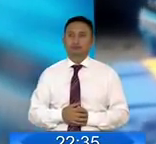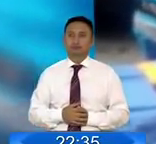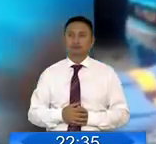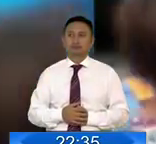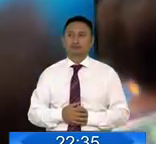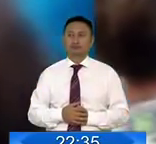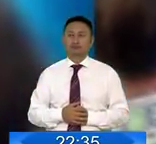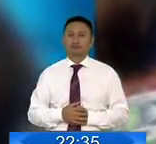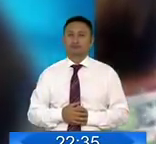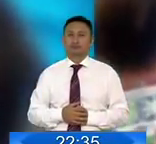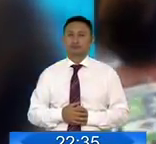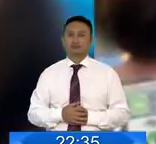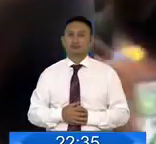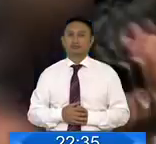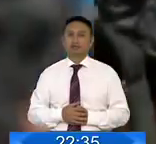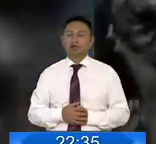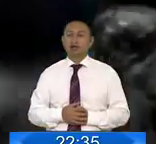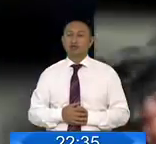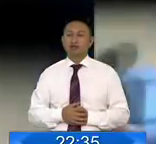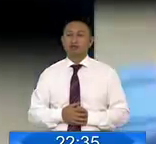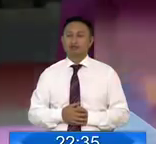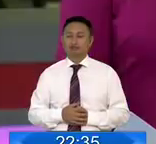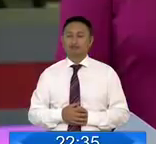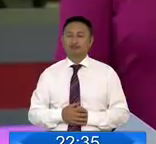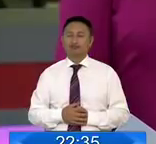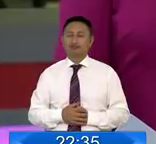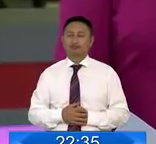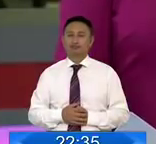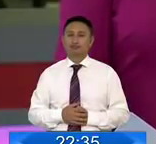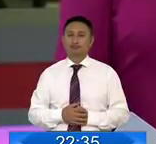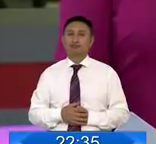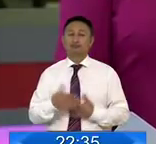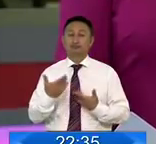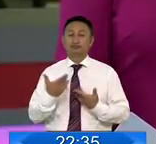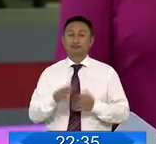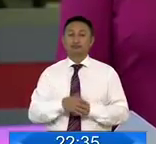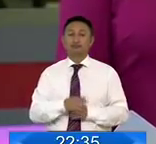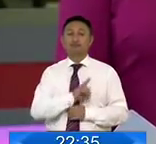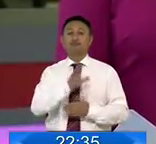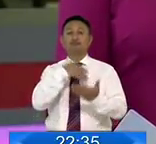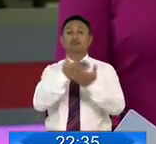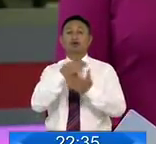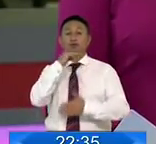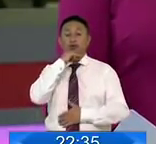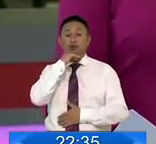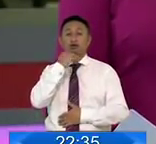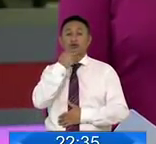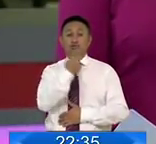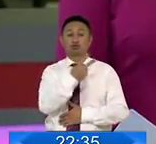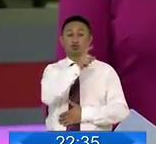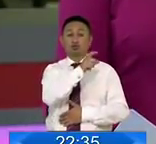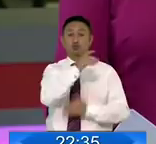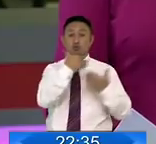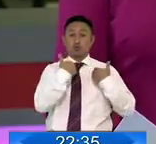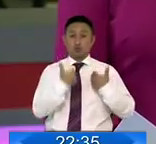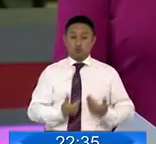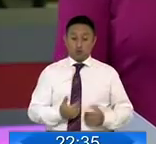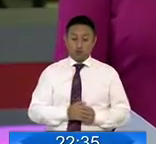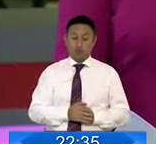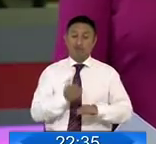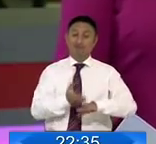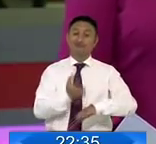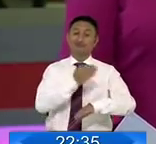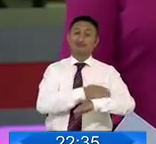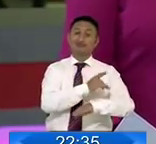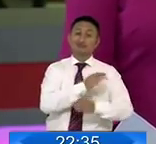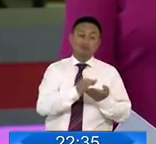Informó José Morales. Fueron trasladados hasta Manabí los cuerpos de las víctimas mortales del accidente de